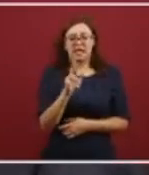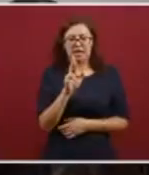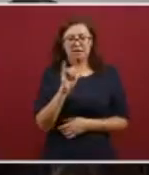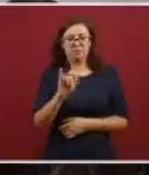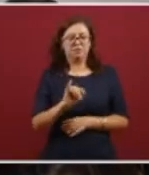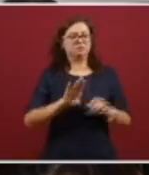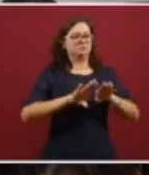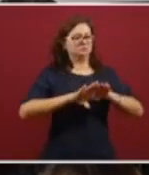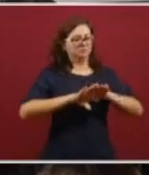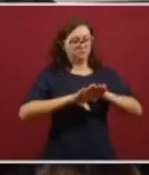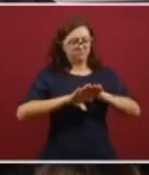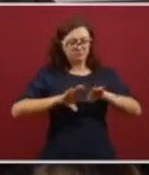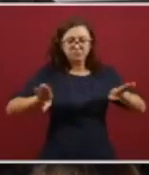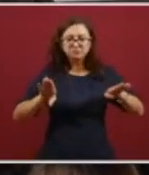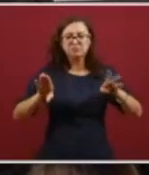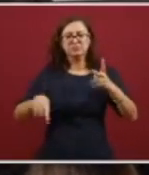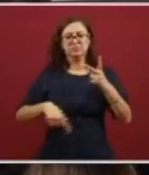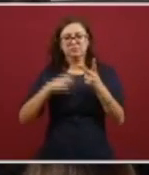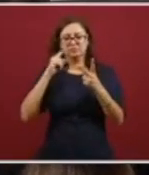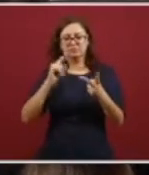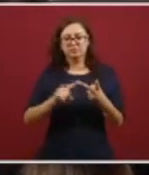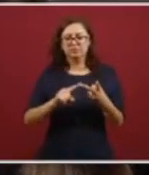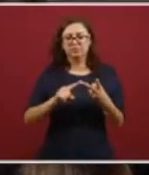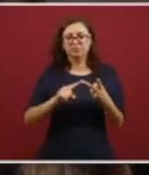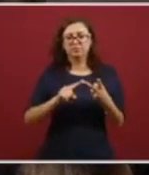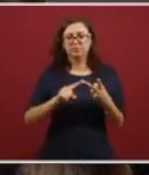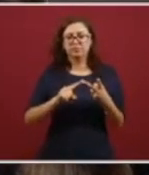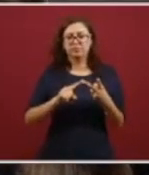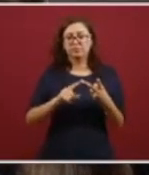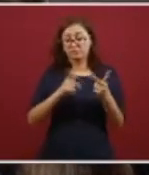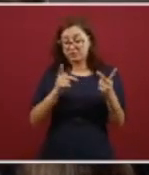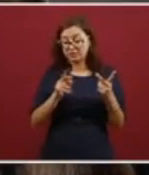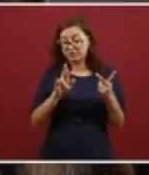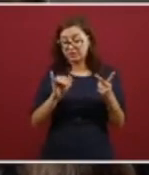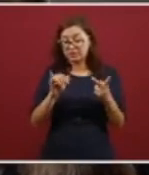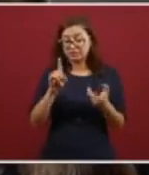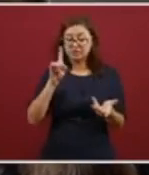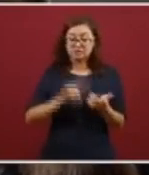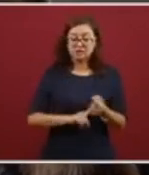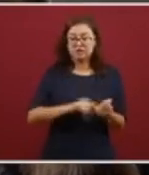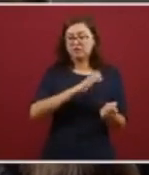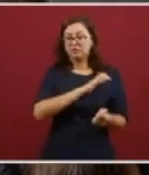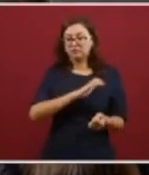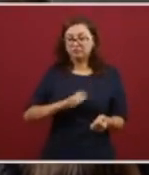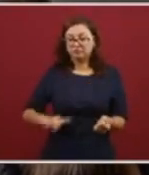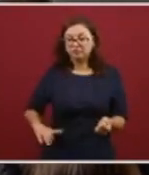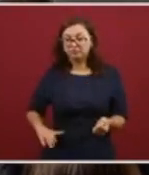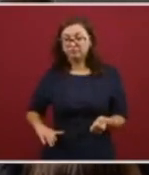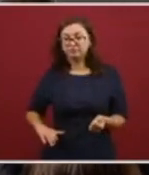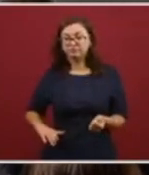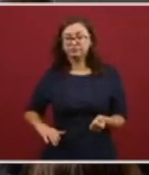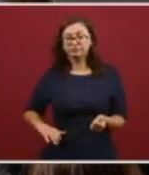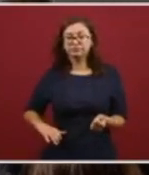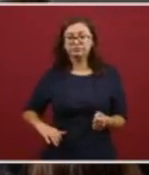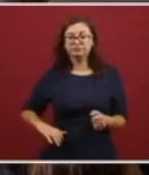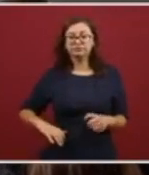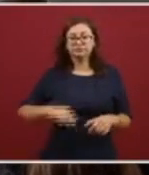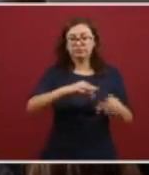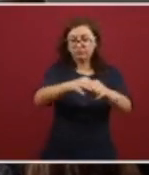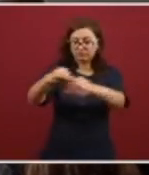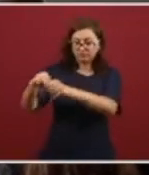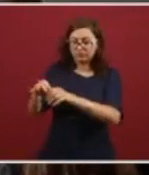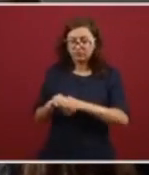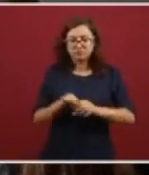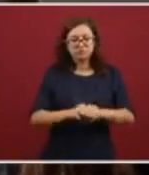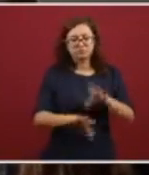quería que los candidatos del PRI se eligieran de manera